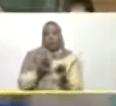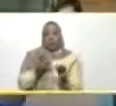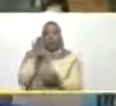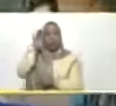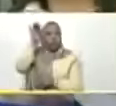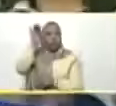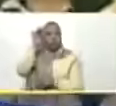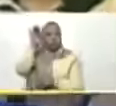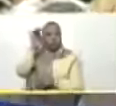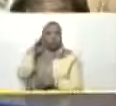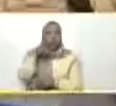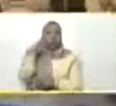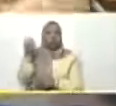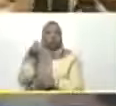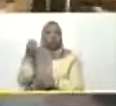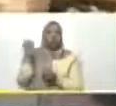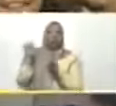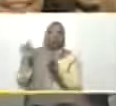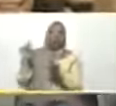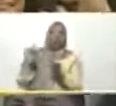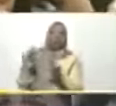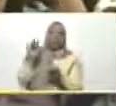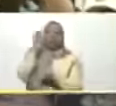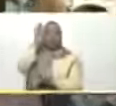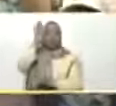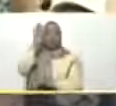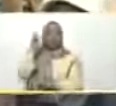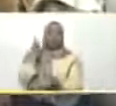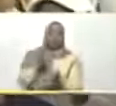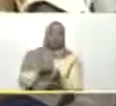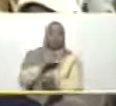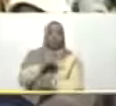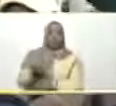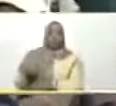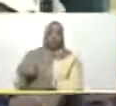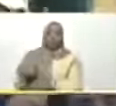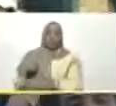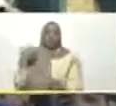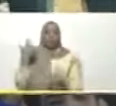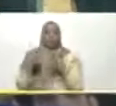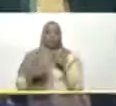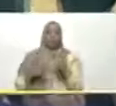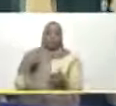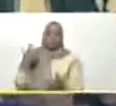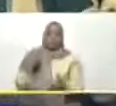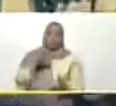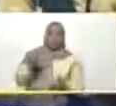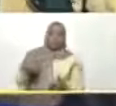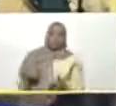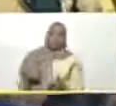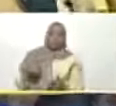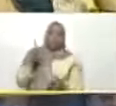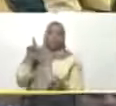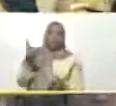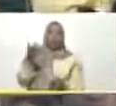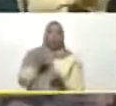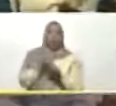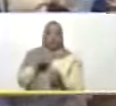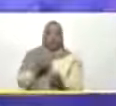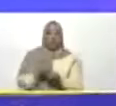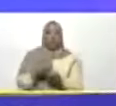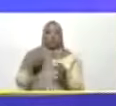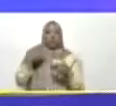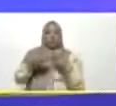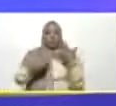futuro se forma para el futuro porque es esta la generación la generación que recibe el tricentenario